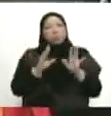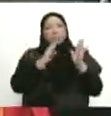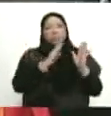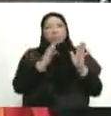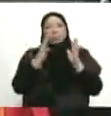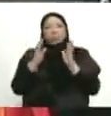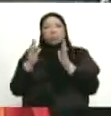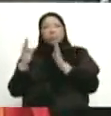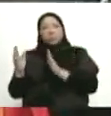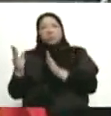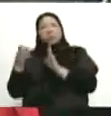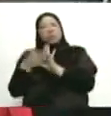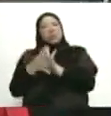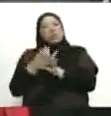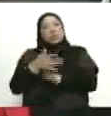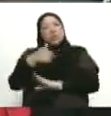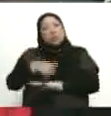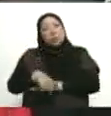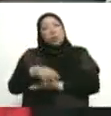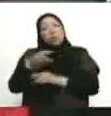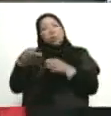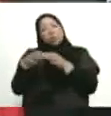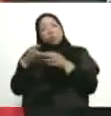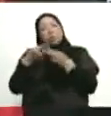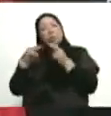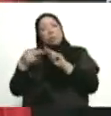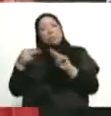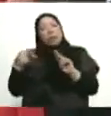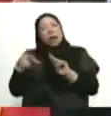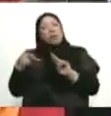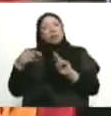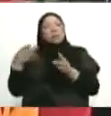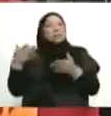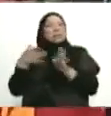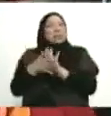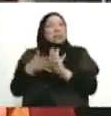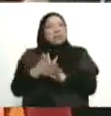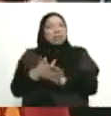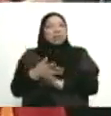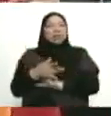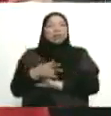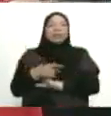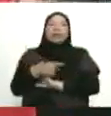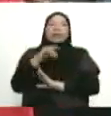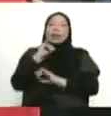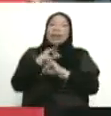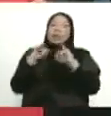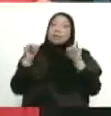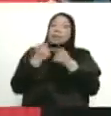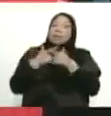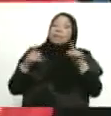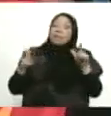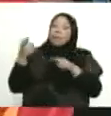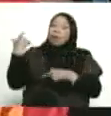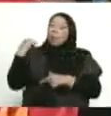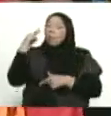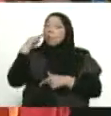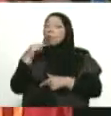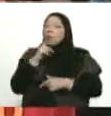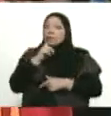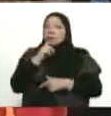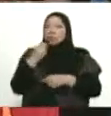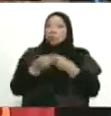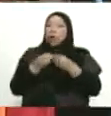a organizarse. ¿Y qué significa una cuadrilla de paz? Mire, uno de los bienes después de nuestra independencia, soberanía, que nos ha costado